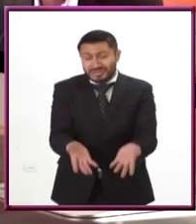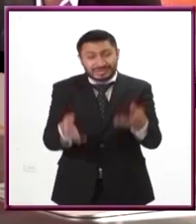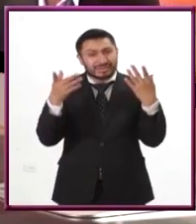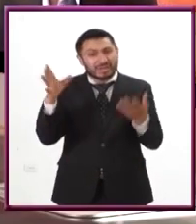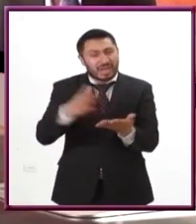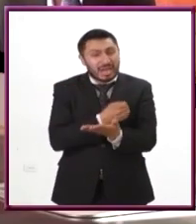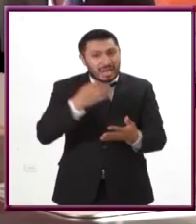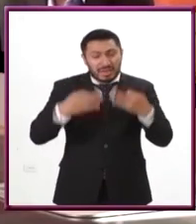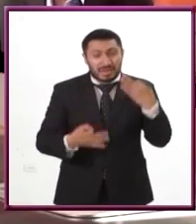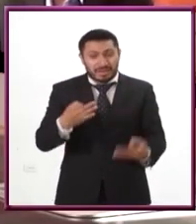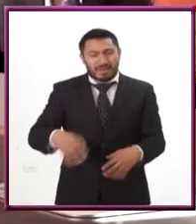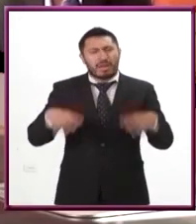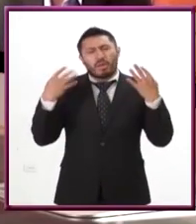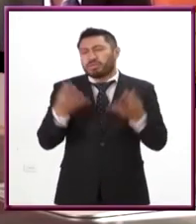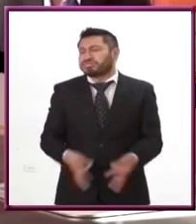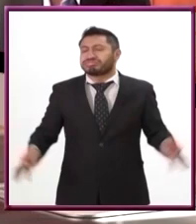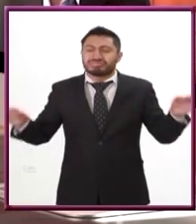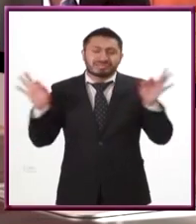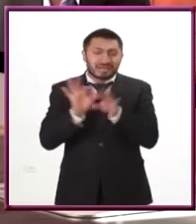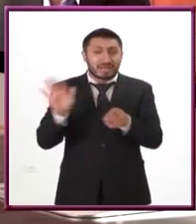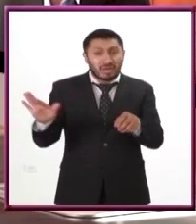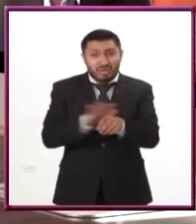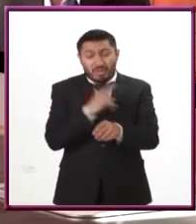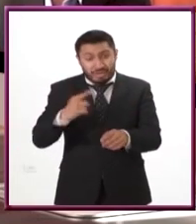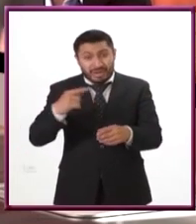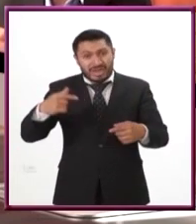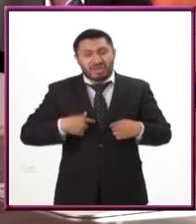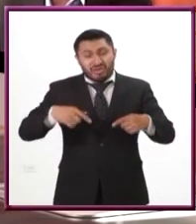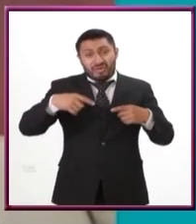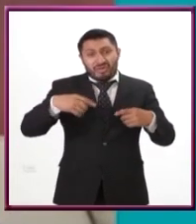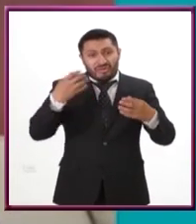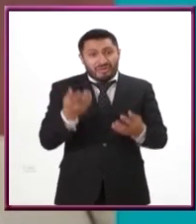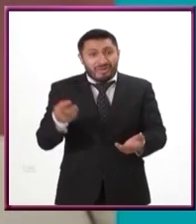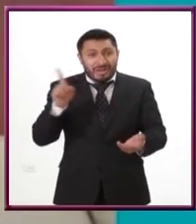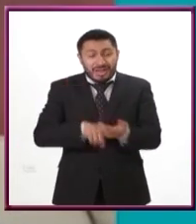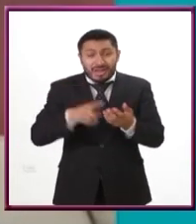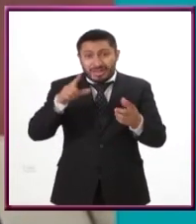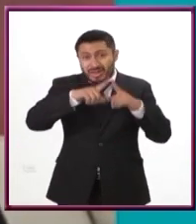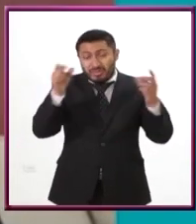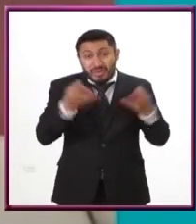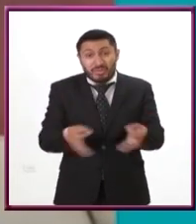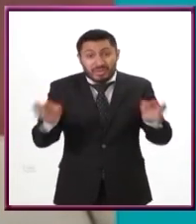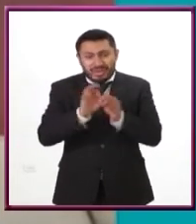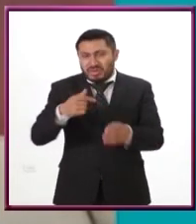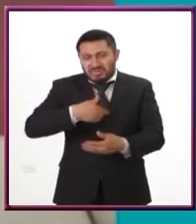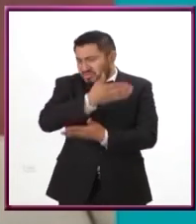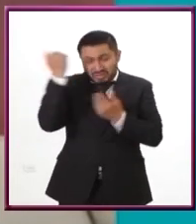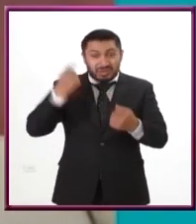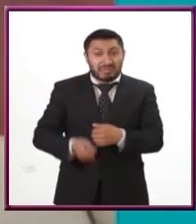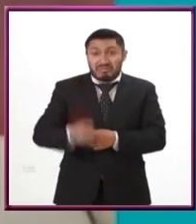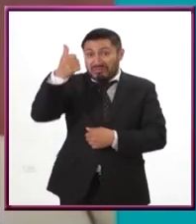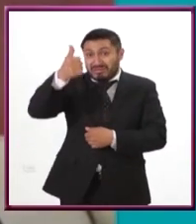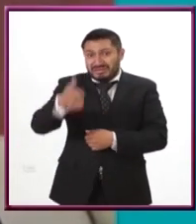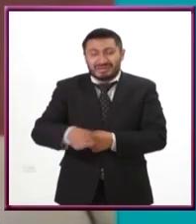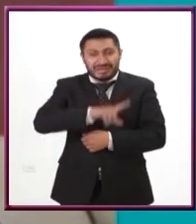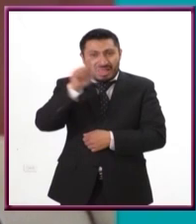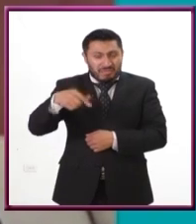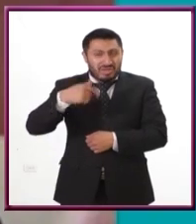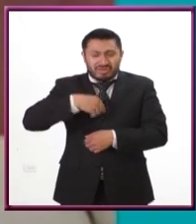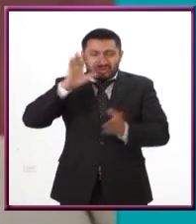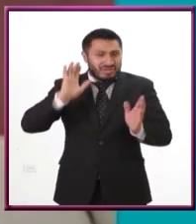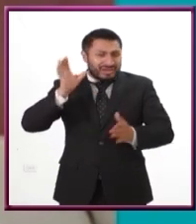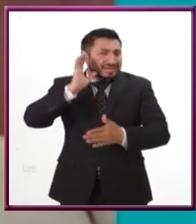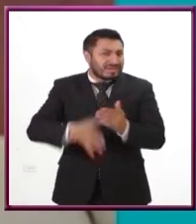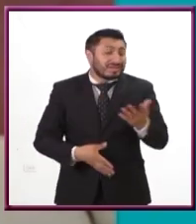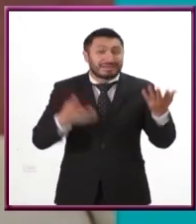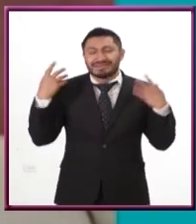juicio? Pues fue grande, muy relevante, porque es un precedente de México, porque yo no sabía que era el primer caso hasta después de que